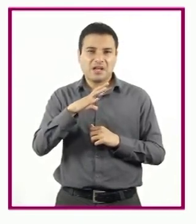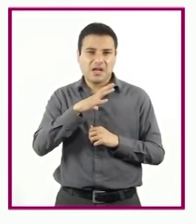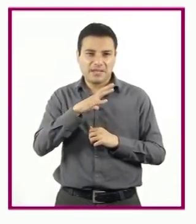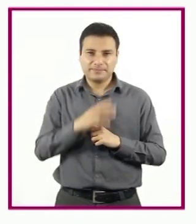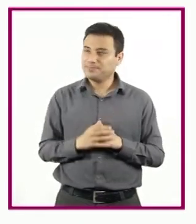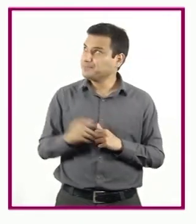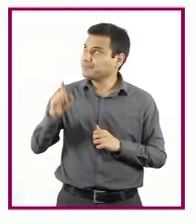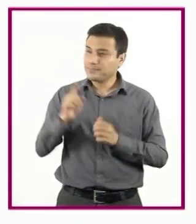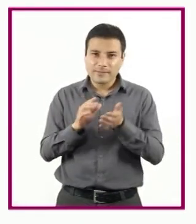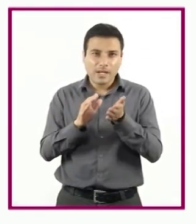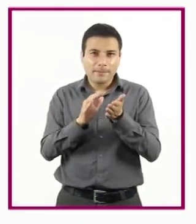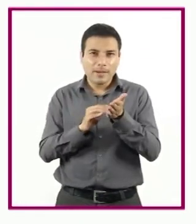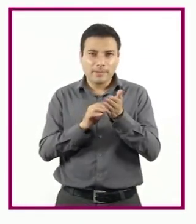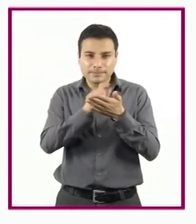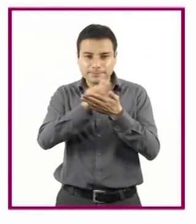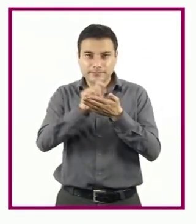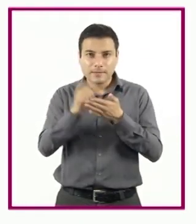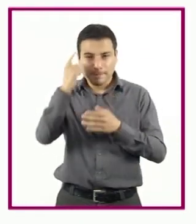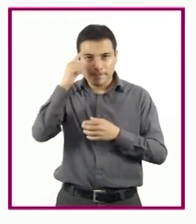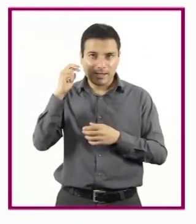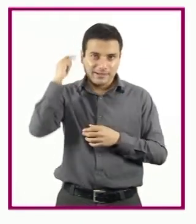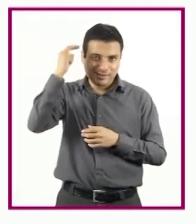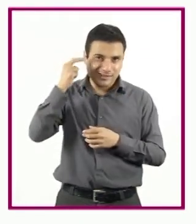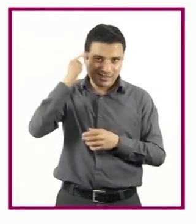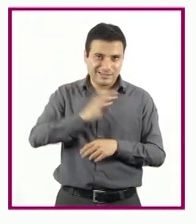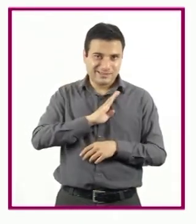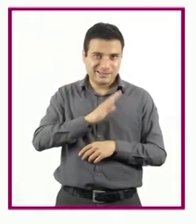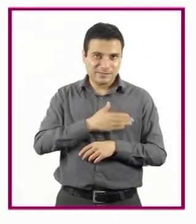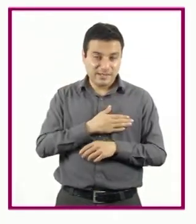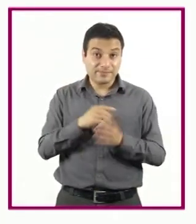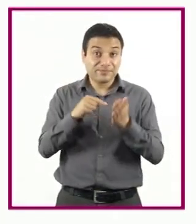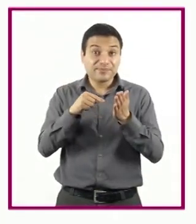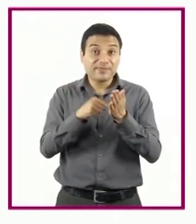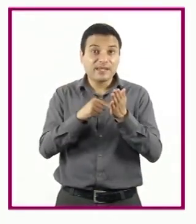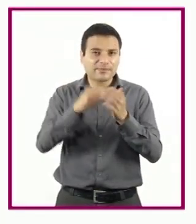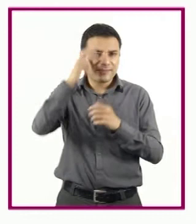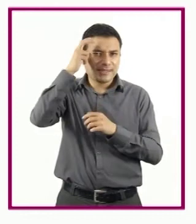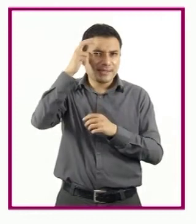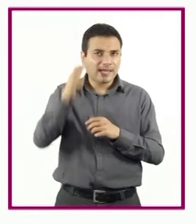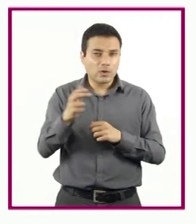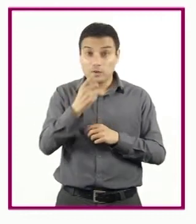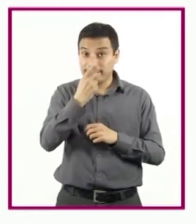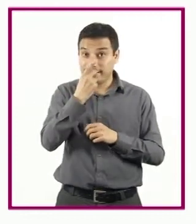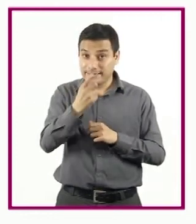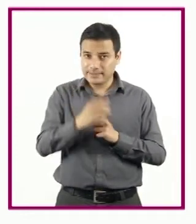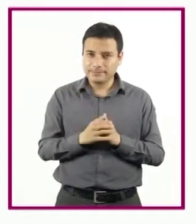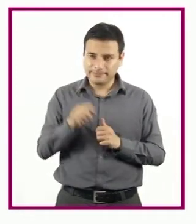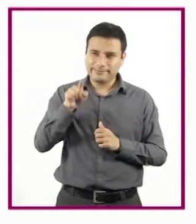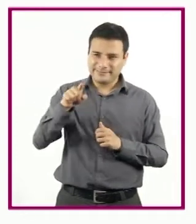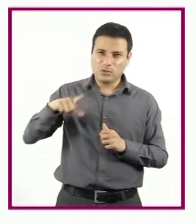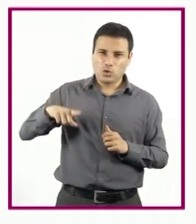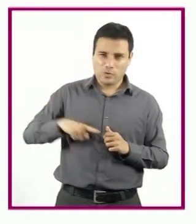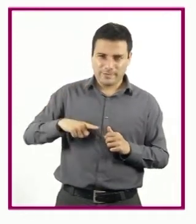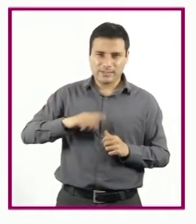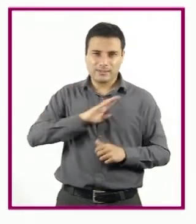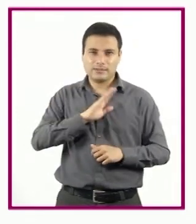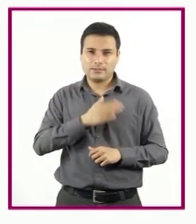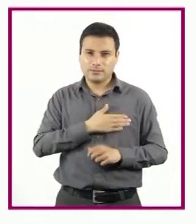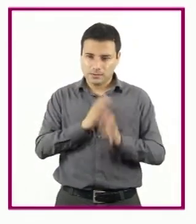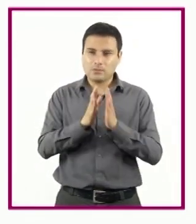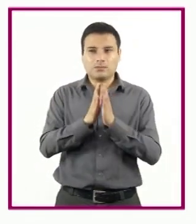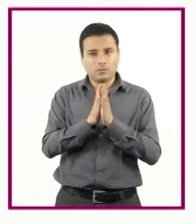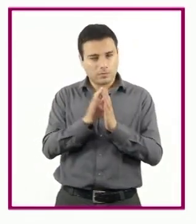pliego al virrey Francisco Javier Venegas. En este documento, Hidalgo combinaba al gobernante novohispano a la